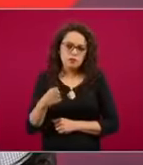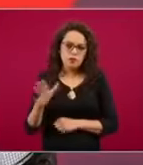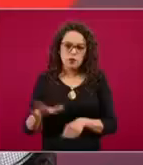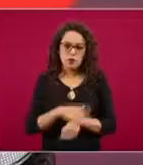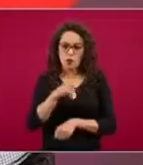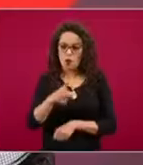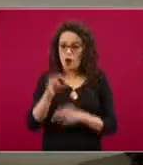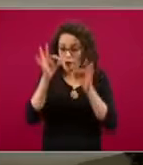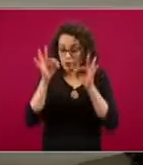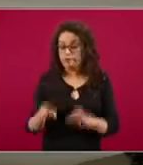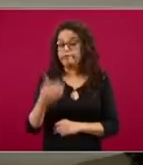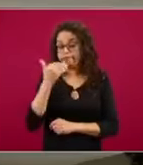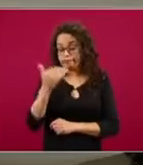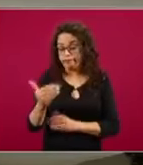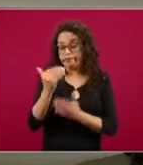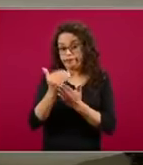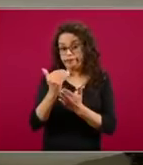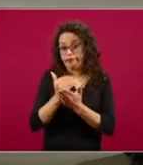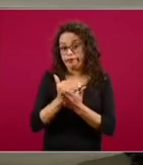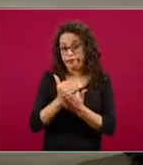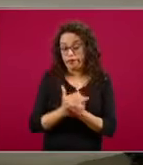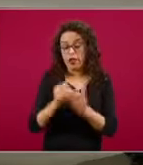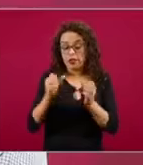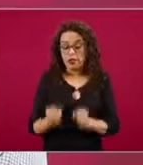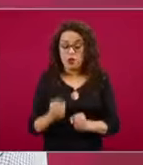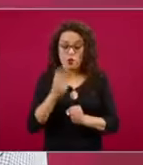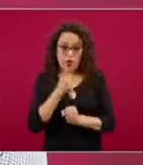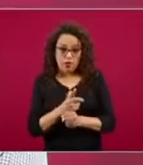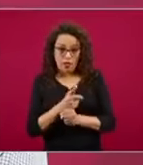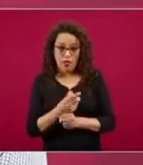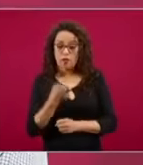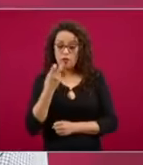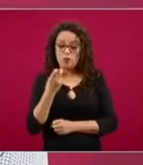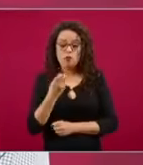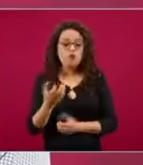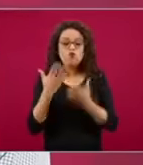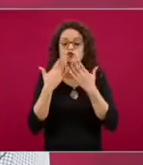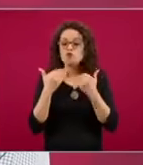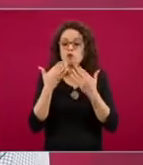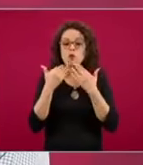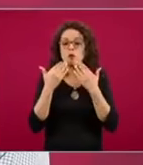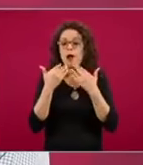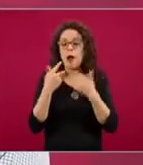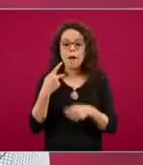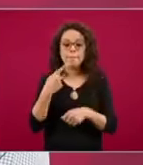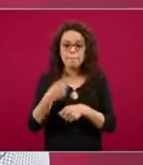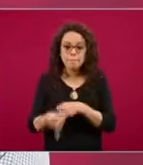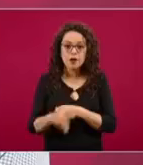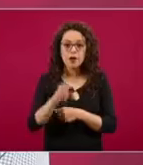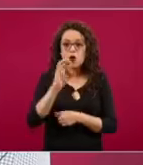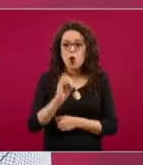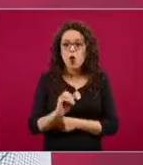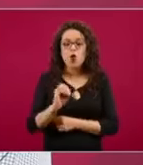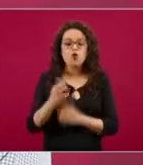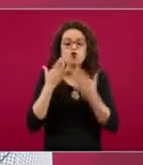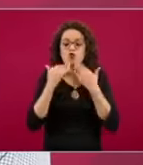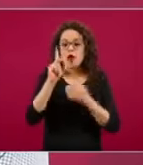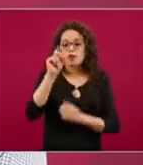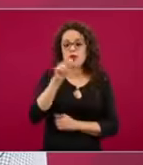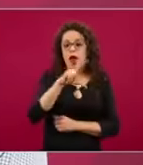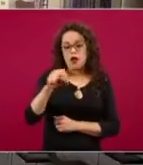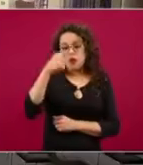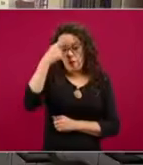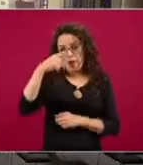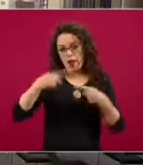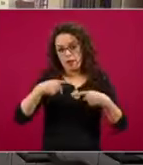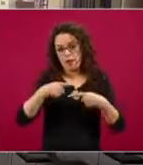están cumpliendo estándares de seguridad y por lo tanto no representan un riesgo o van a causar un daño a la persona